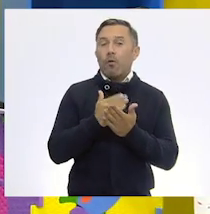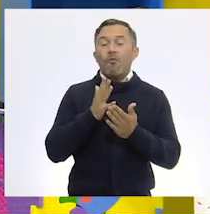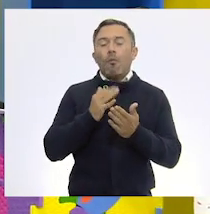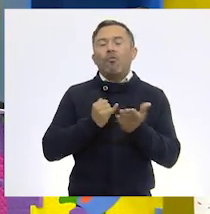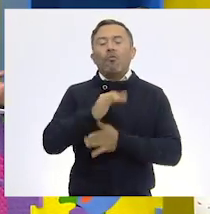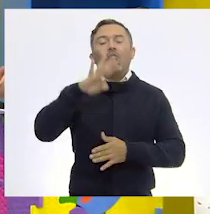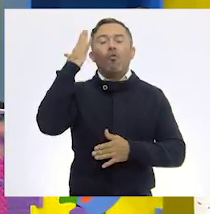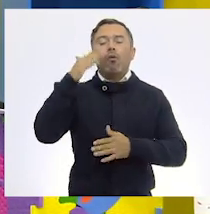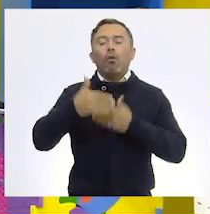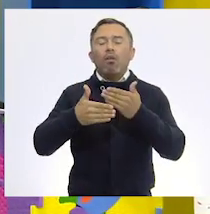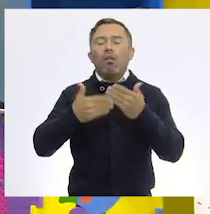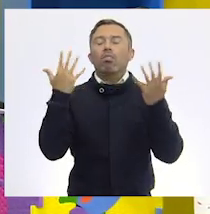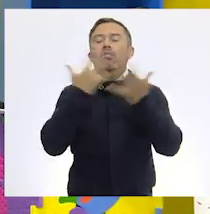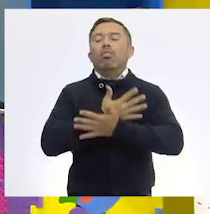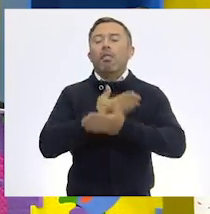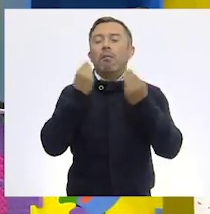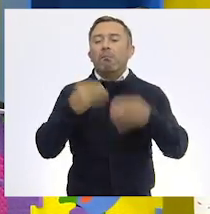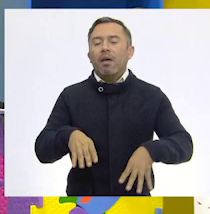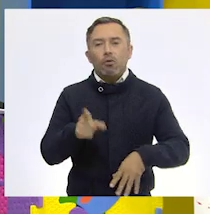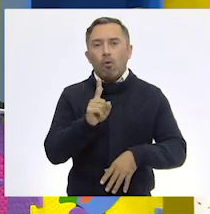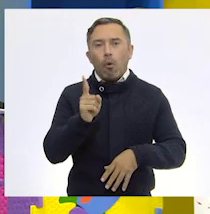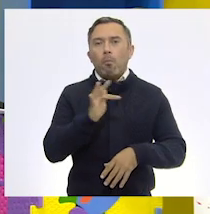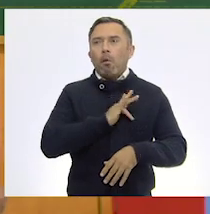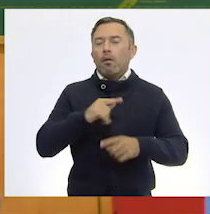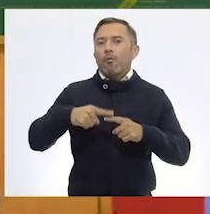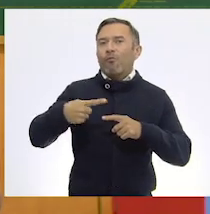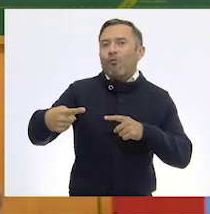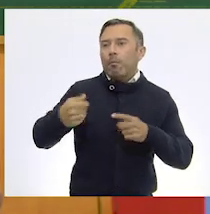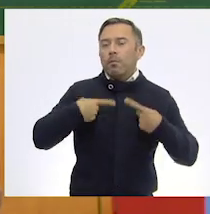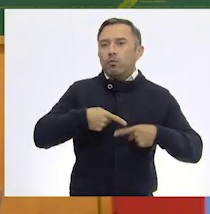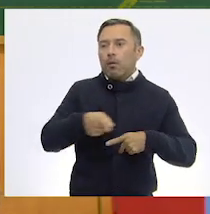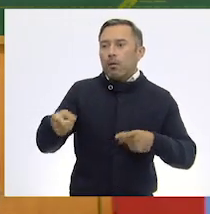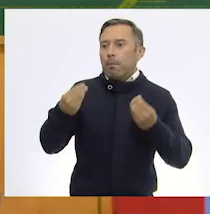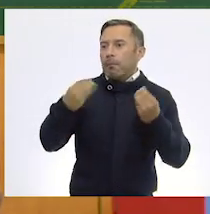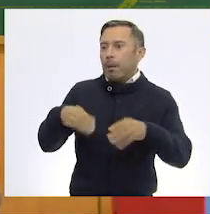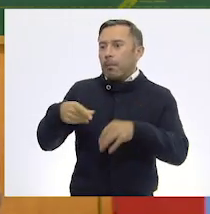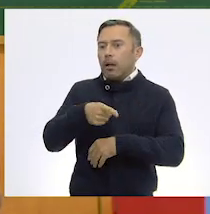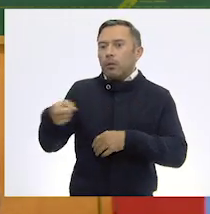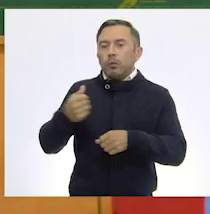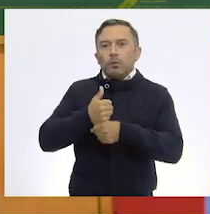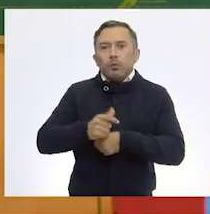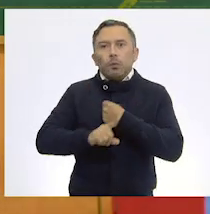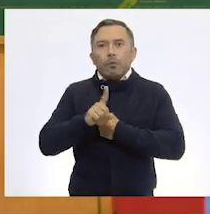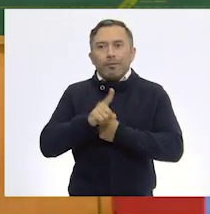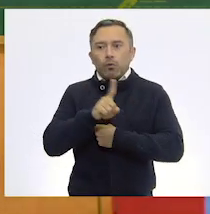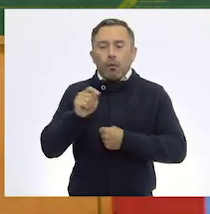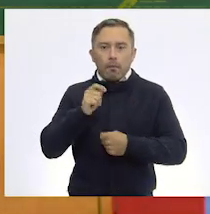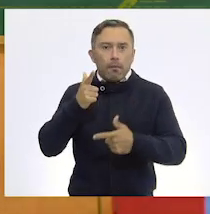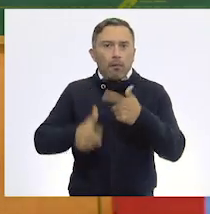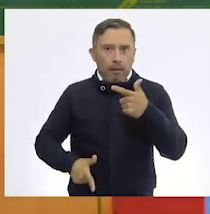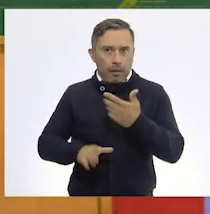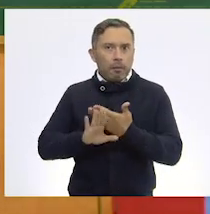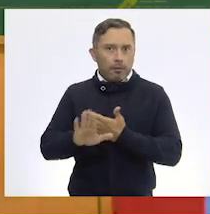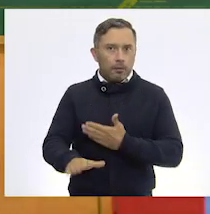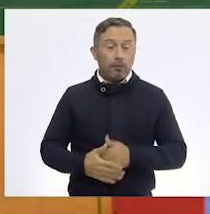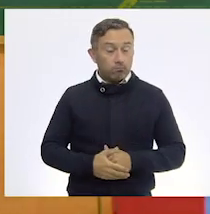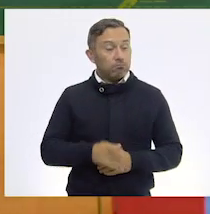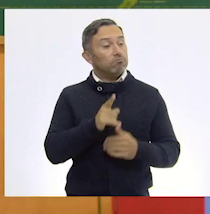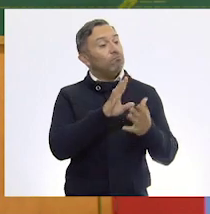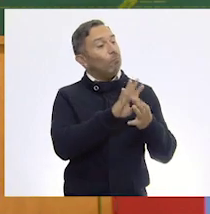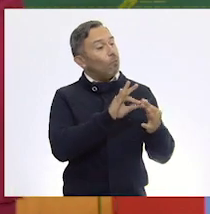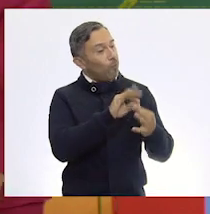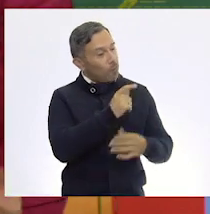pueda dañarnos o afectar a otras personas. Muy bien, excelentes comentarios, Alexia. Excelentes comentarios,